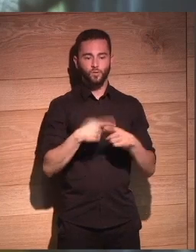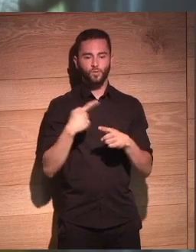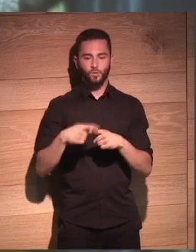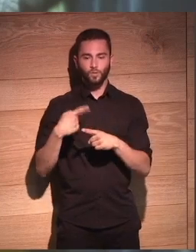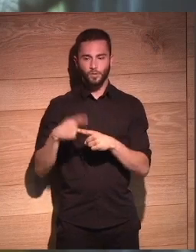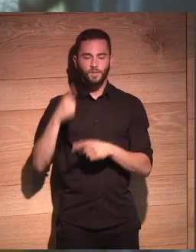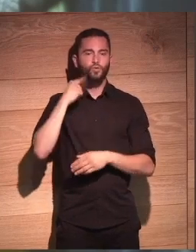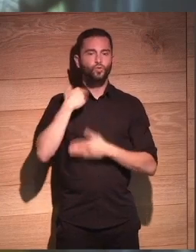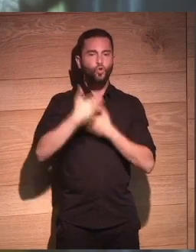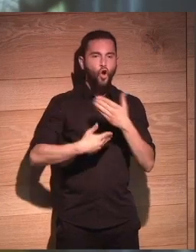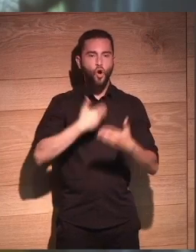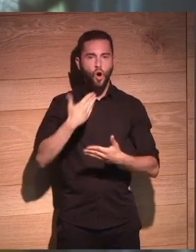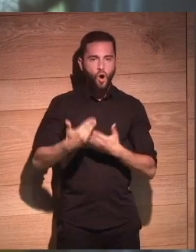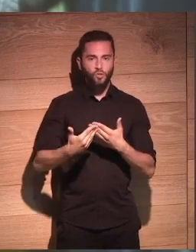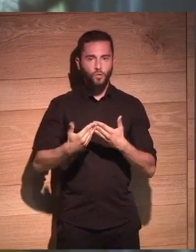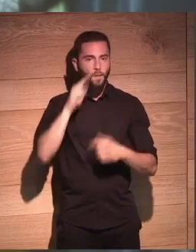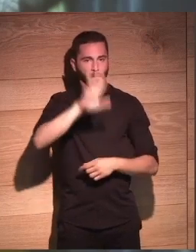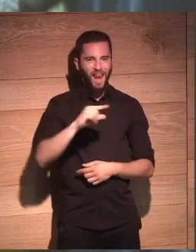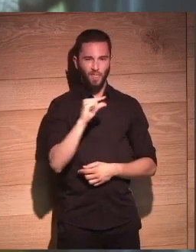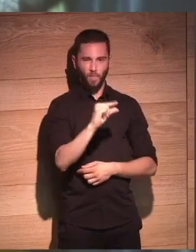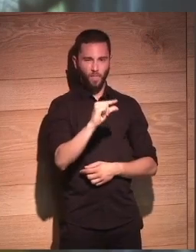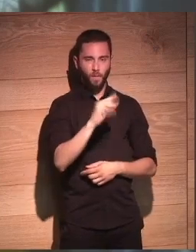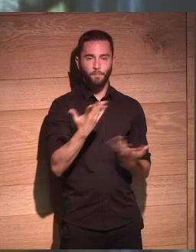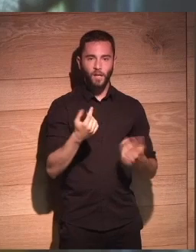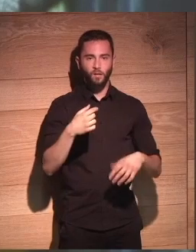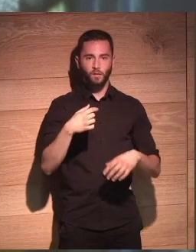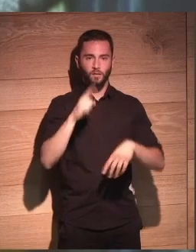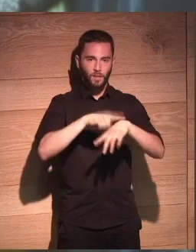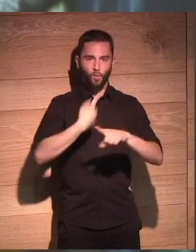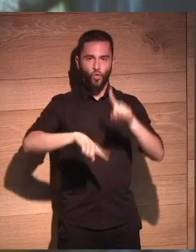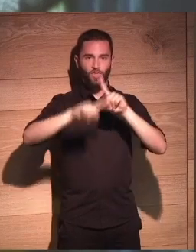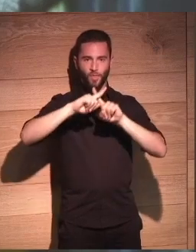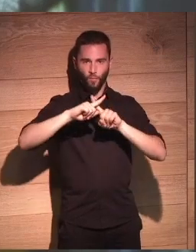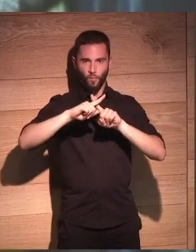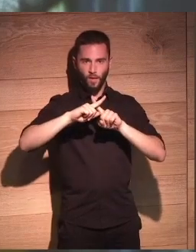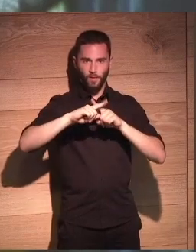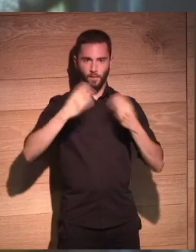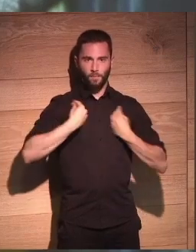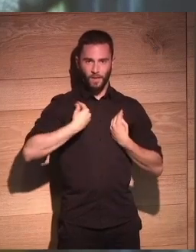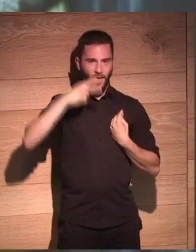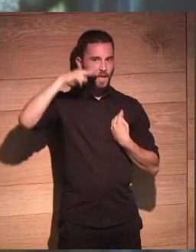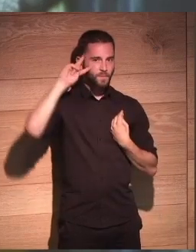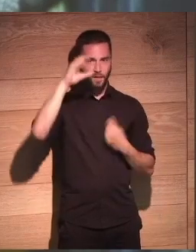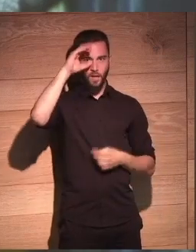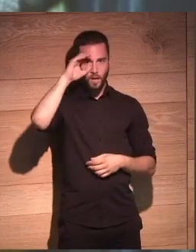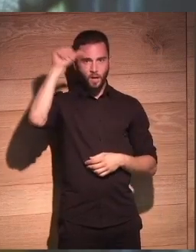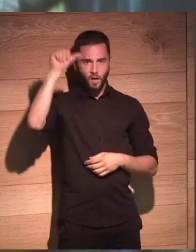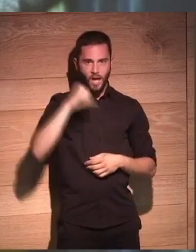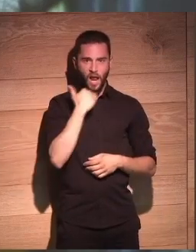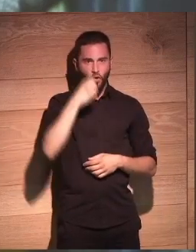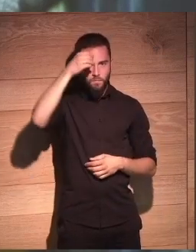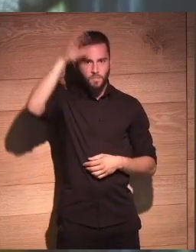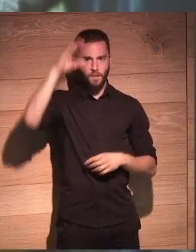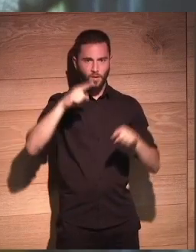parecen chiquititos, pero que devuelven ese tiempo y ese escuchar la experiencia de la vida en algo tan sabio como